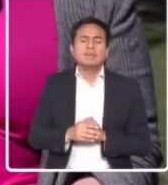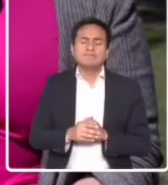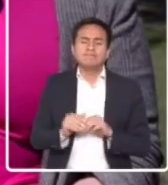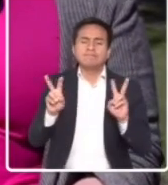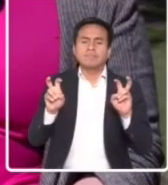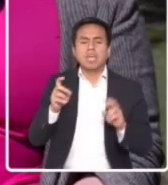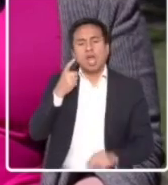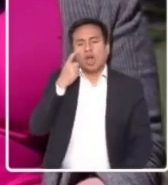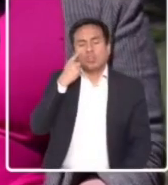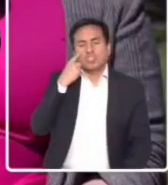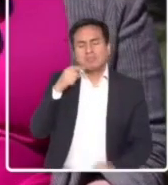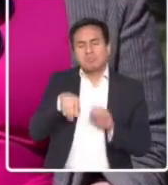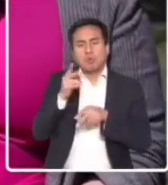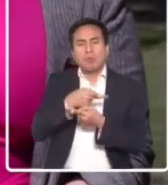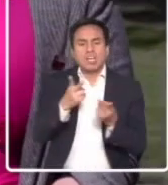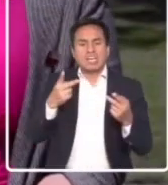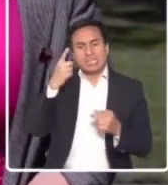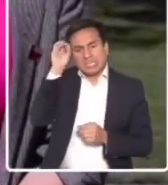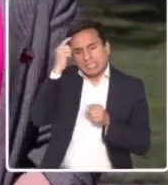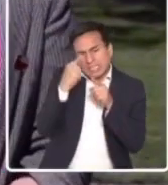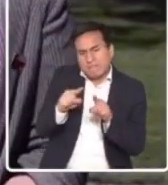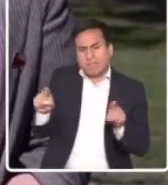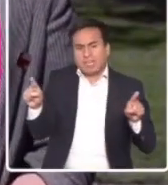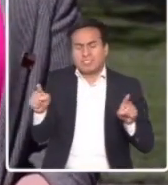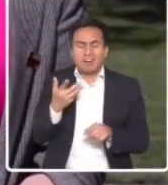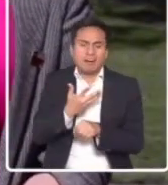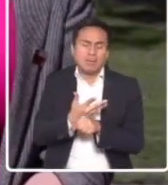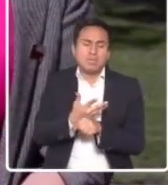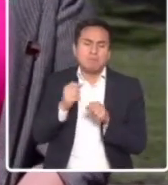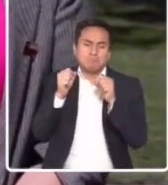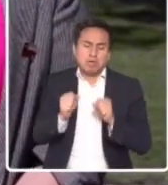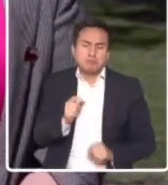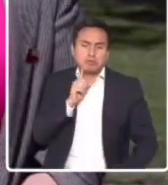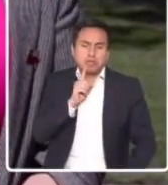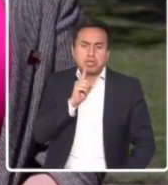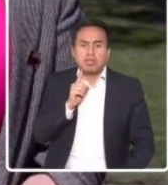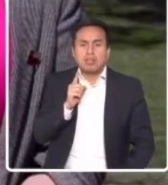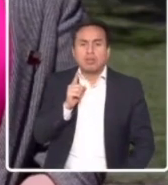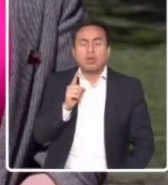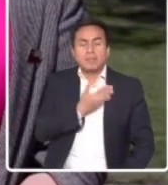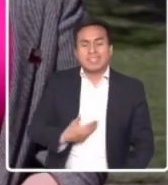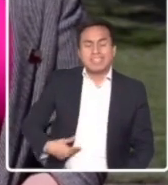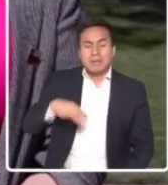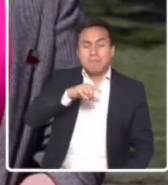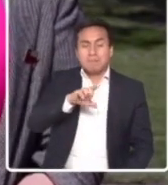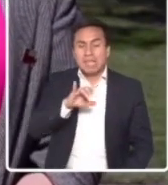las conocidas y públicas diferencias que podamos tener, que pueda tener con el presidente